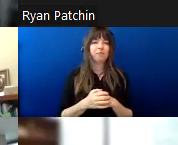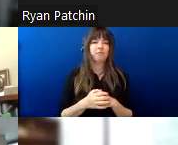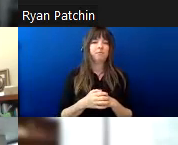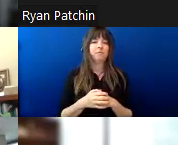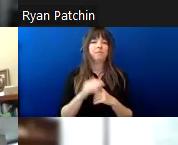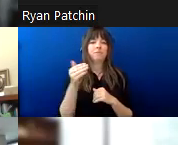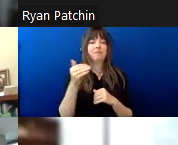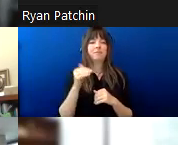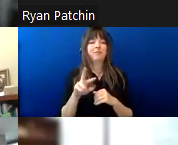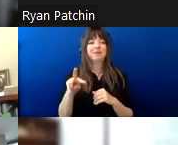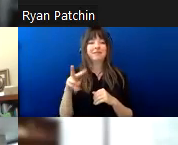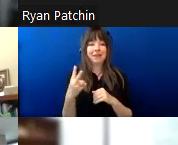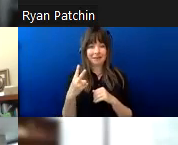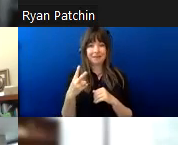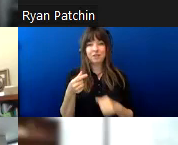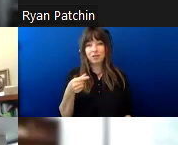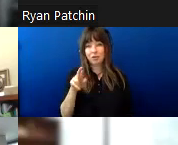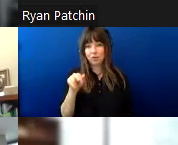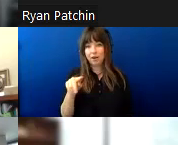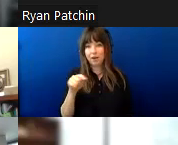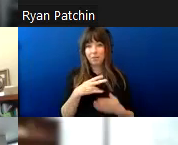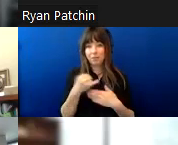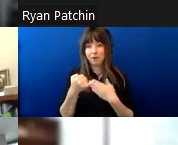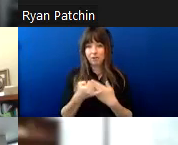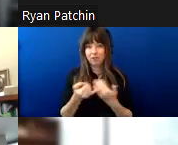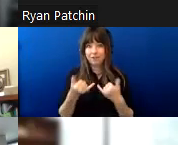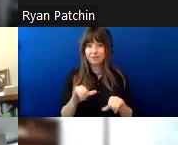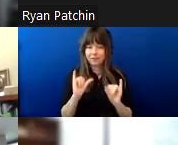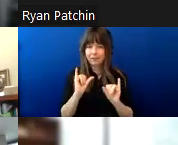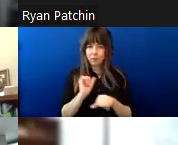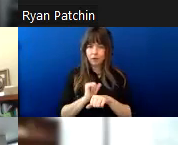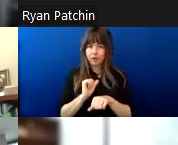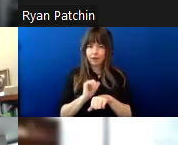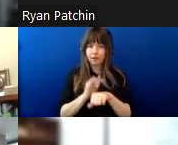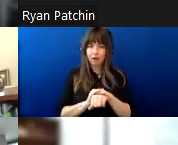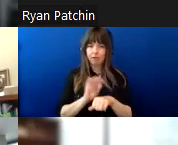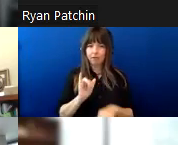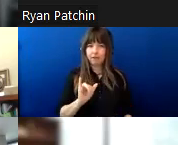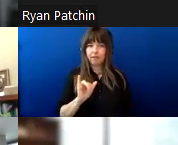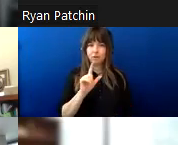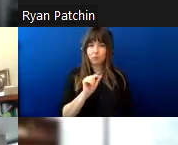la segunda proyecto que todavía estamos trabajando es